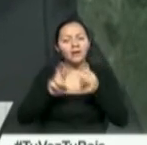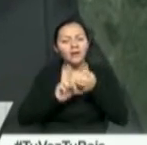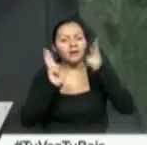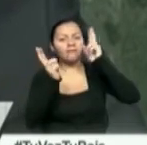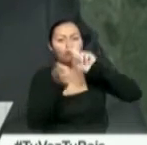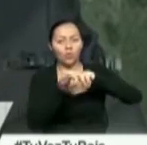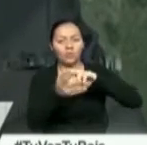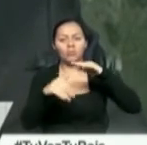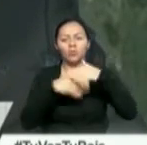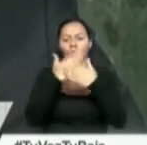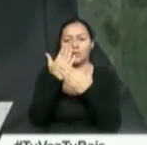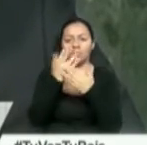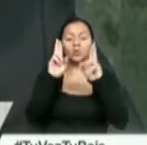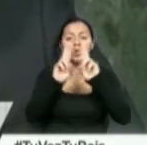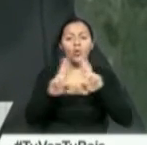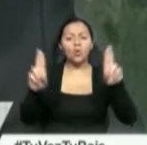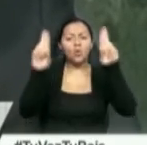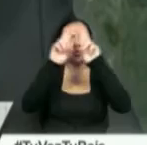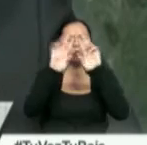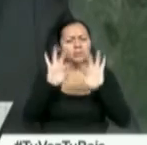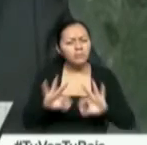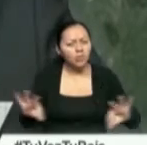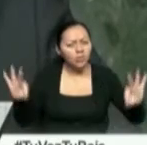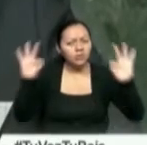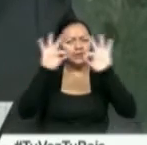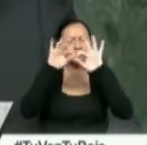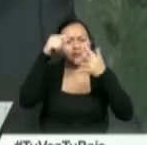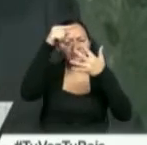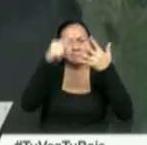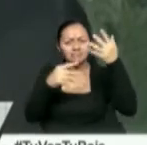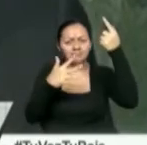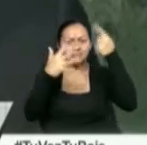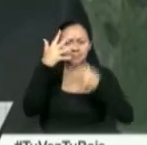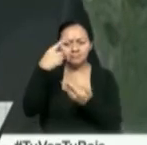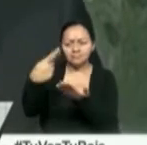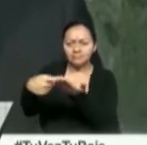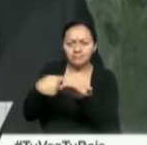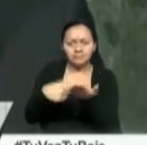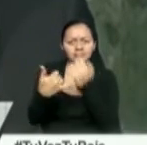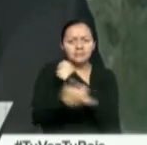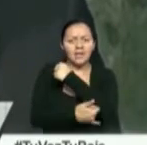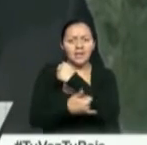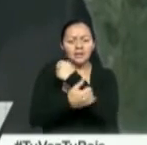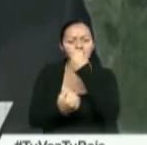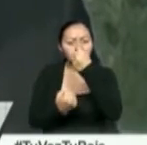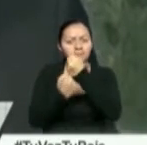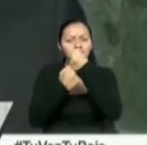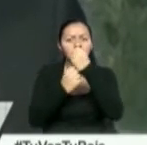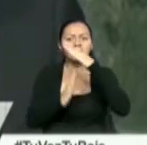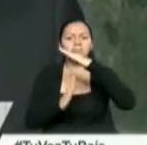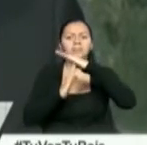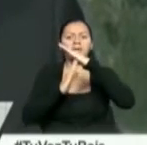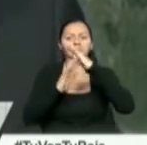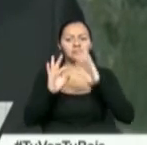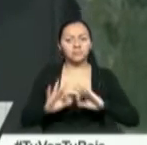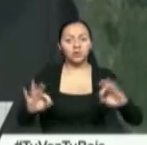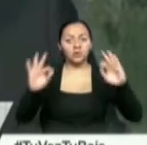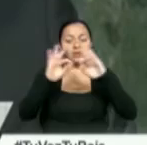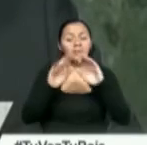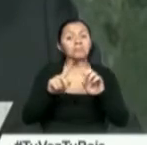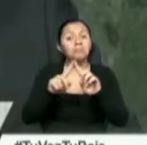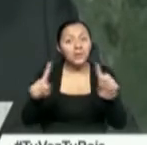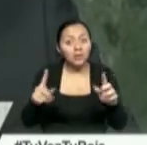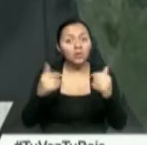la organización es la piedra angular del multilateralismo y ha contribuido a décadas de paz relativa pero los retos